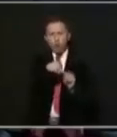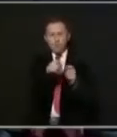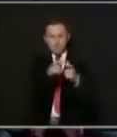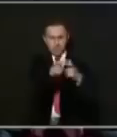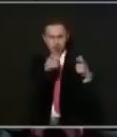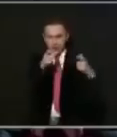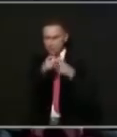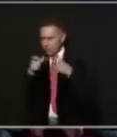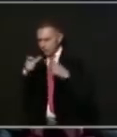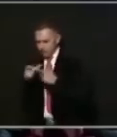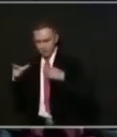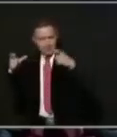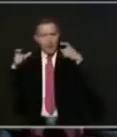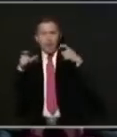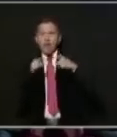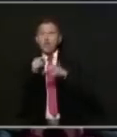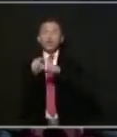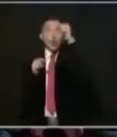norte y ya